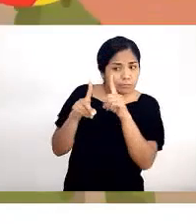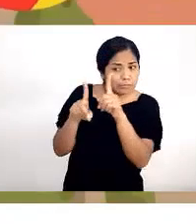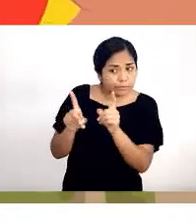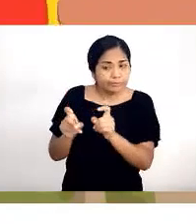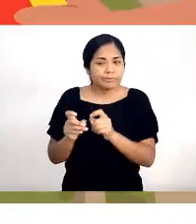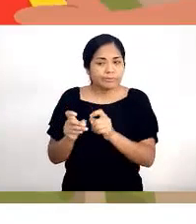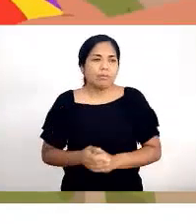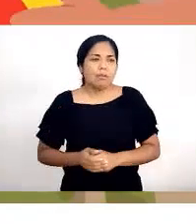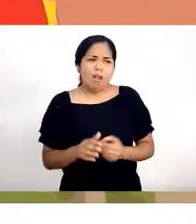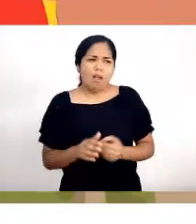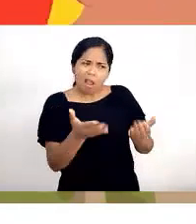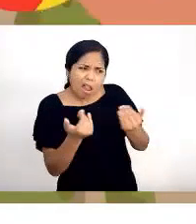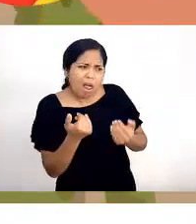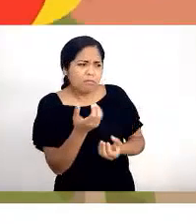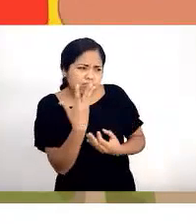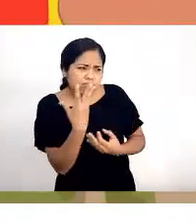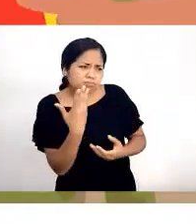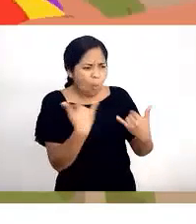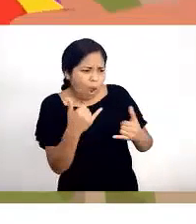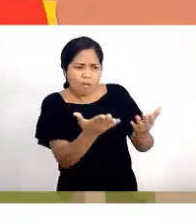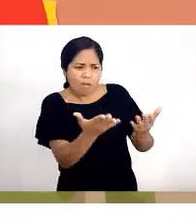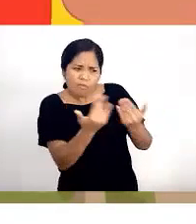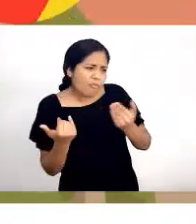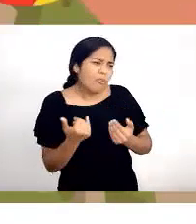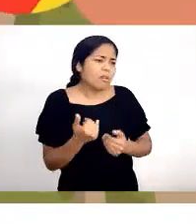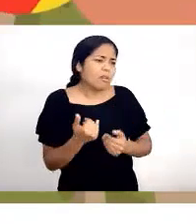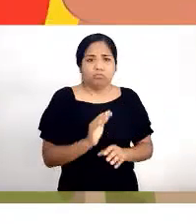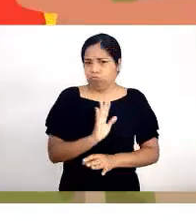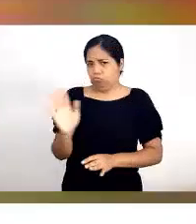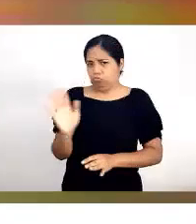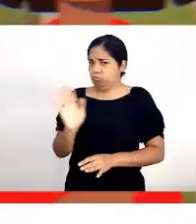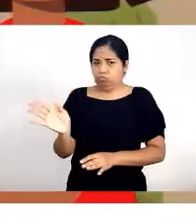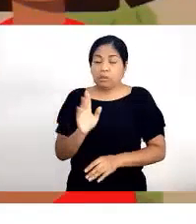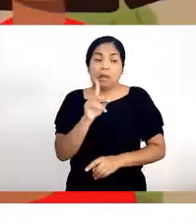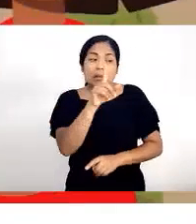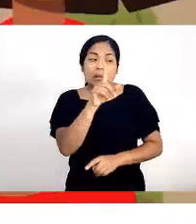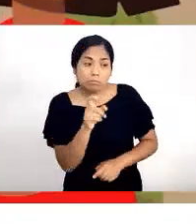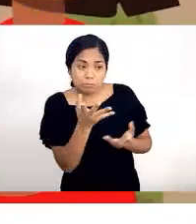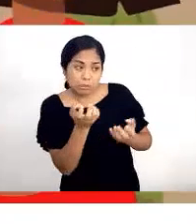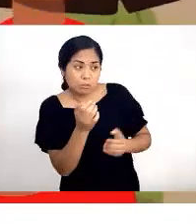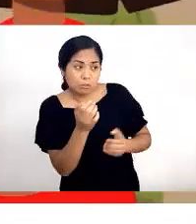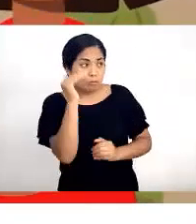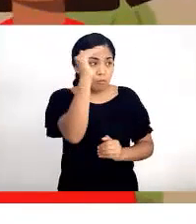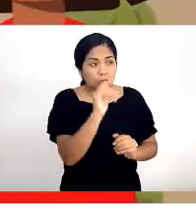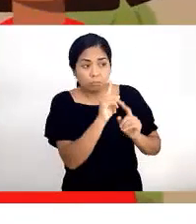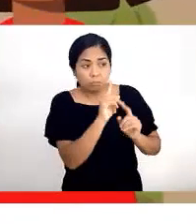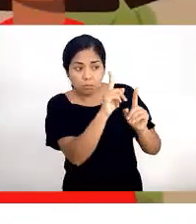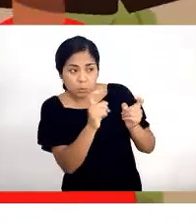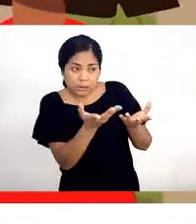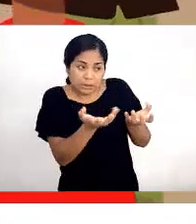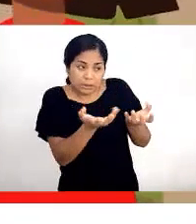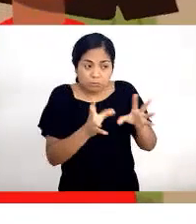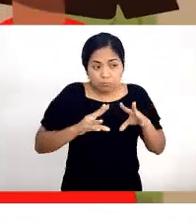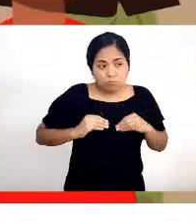Nadie en Save the Children puede obligarte a hablar, jugar o hacer algo que no desees. Siempre te preguntaremos a ti y a la persona que te